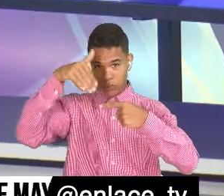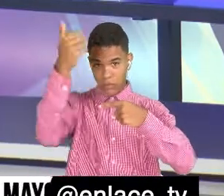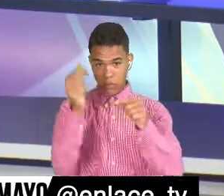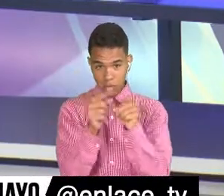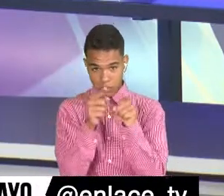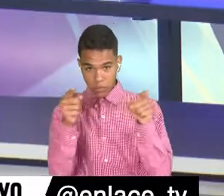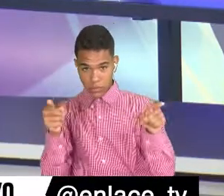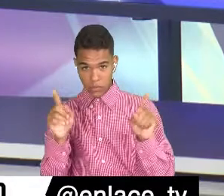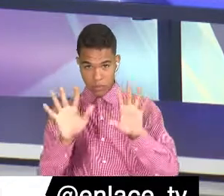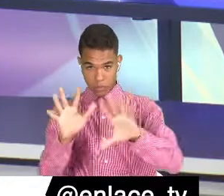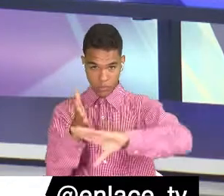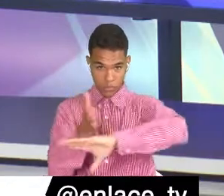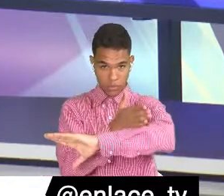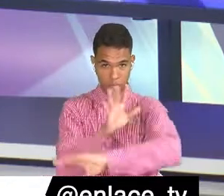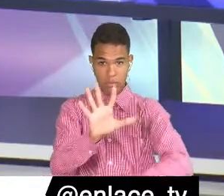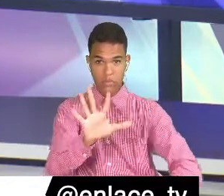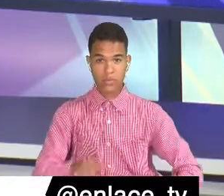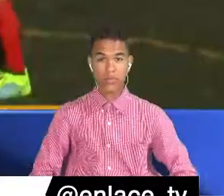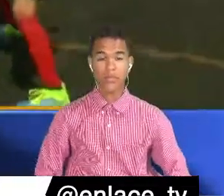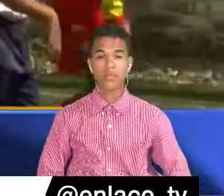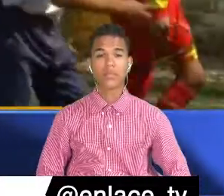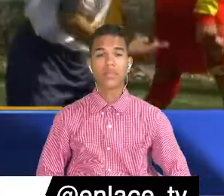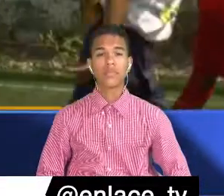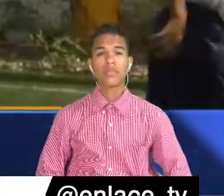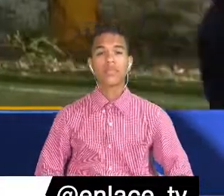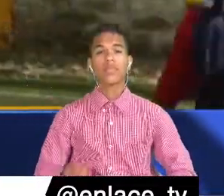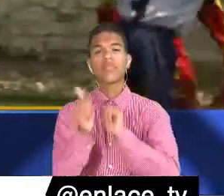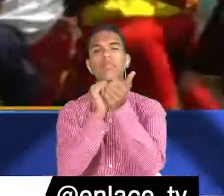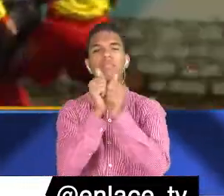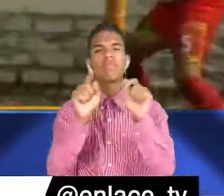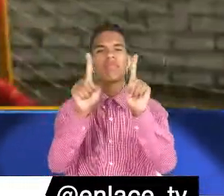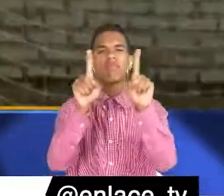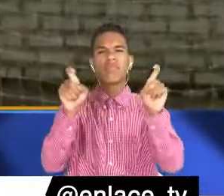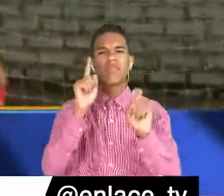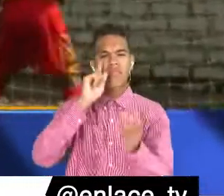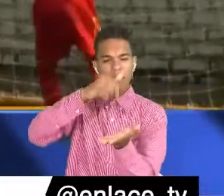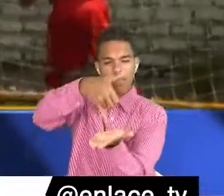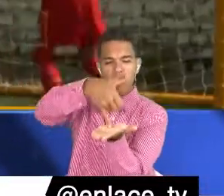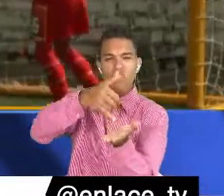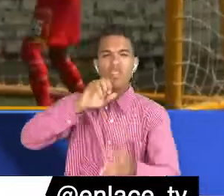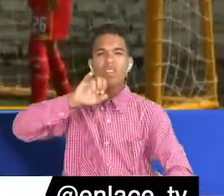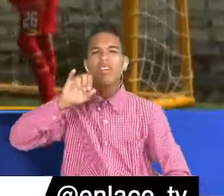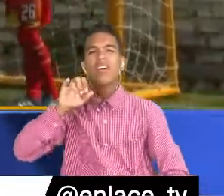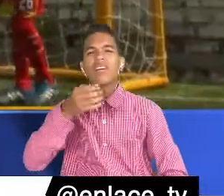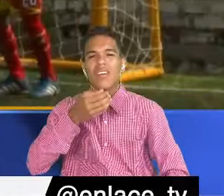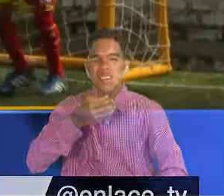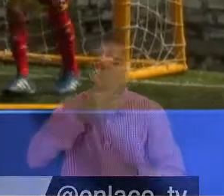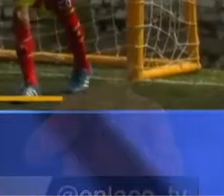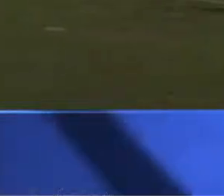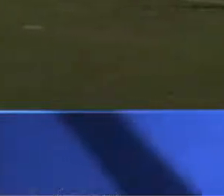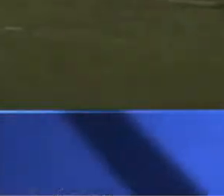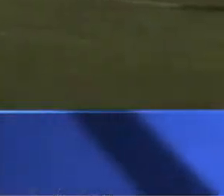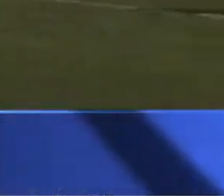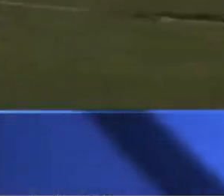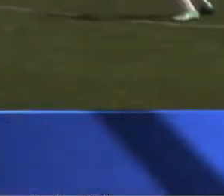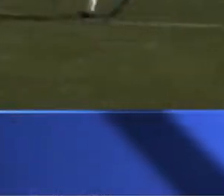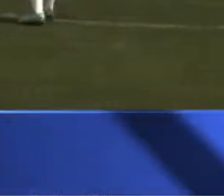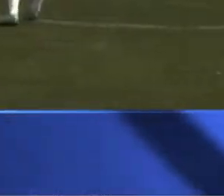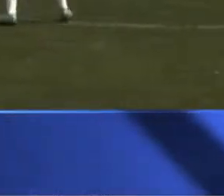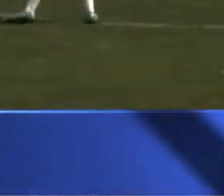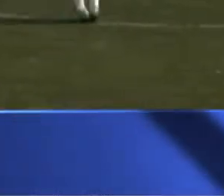nuestros patrocinadores. Al volver en deportes, espera información sobre la Copa Yogurcito que se juega en la cancha monumental en el nororiente